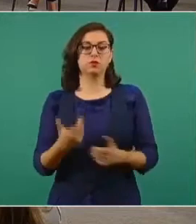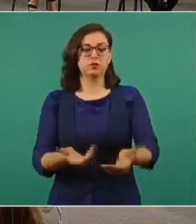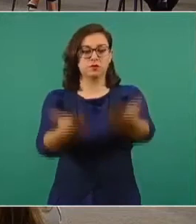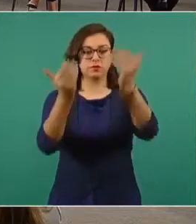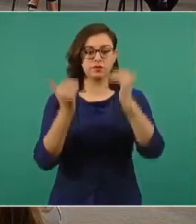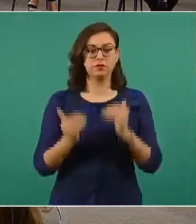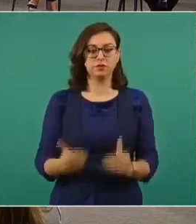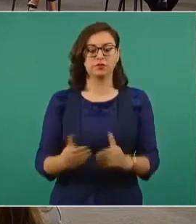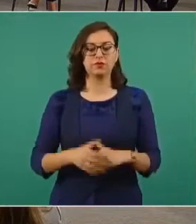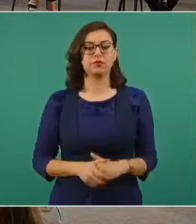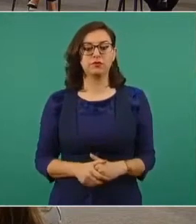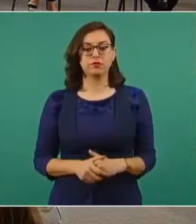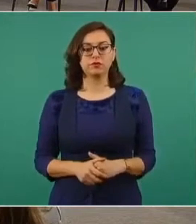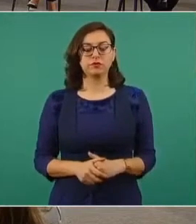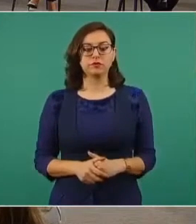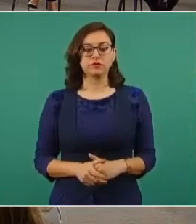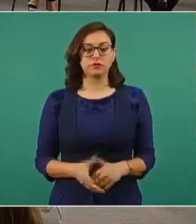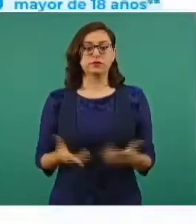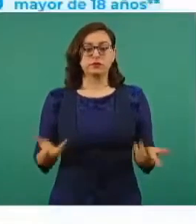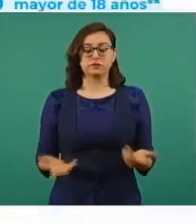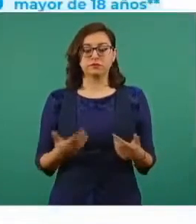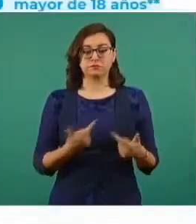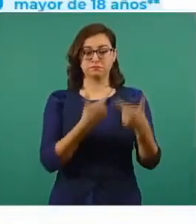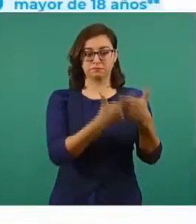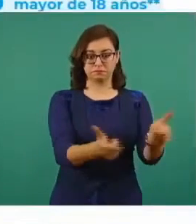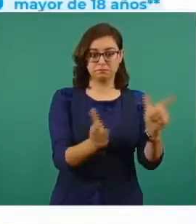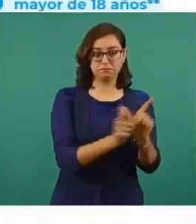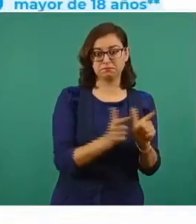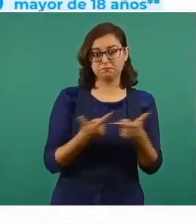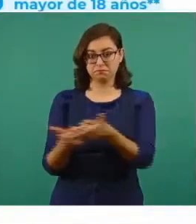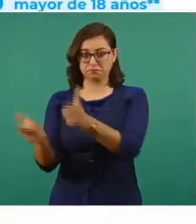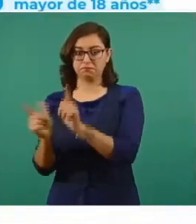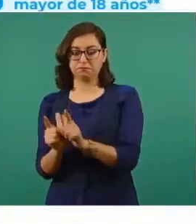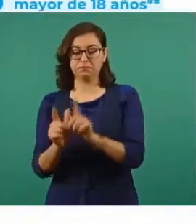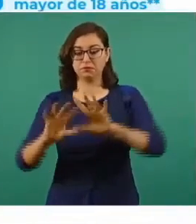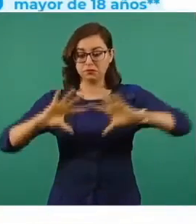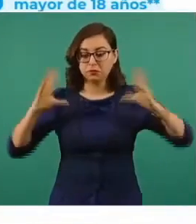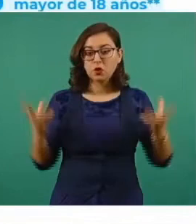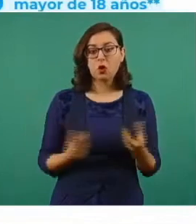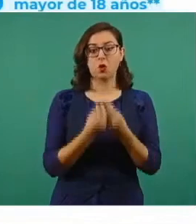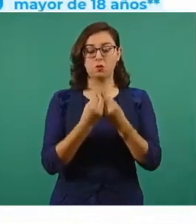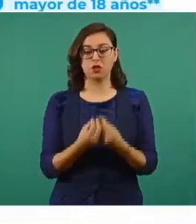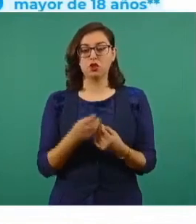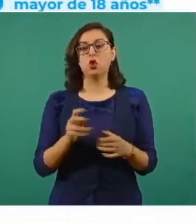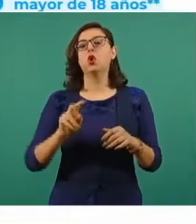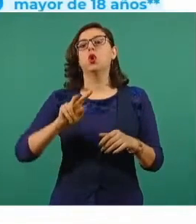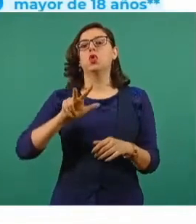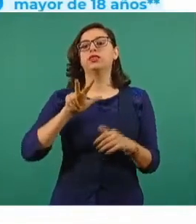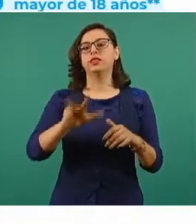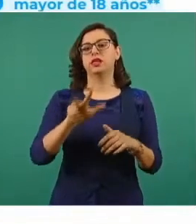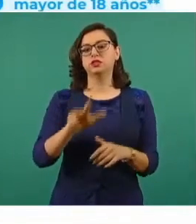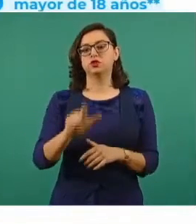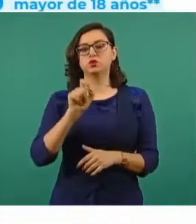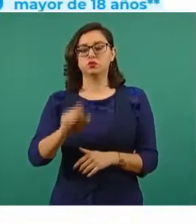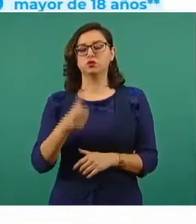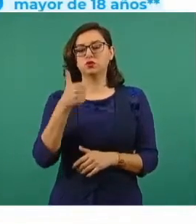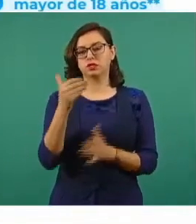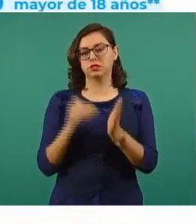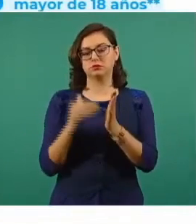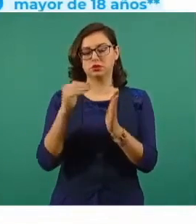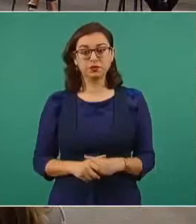26.911.421. Esto equivale a haber vacunado a 18.6 millones de personas, que